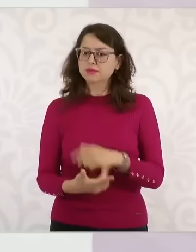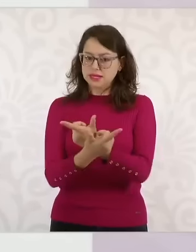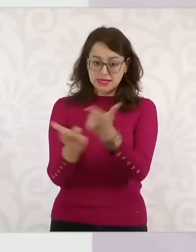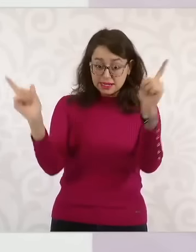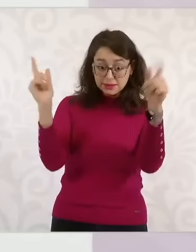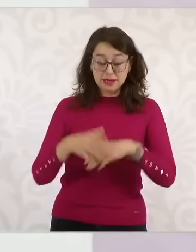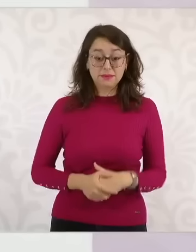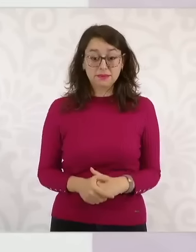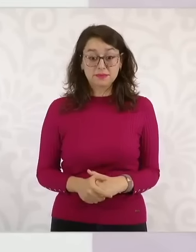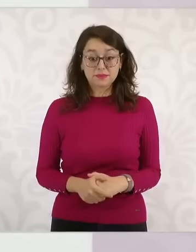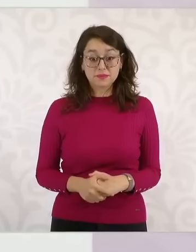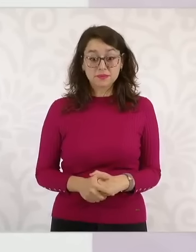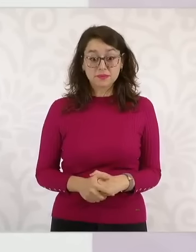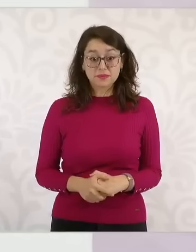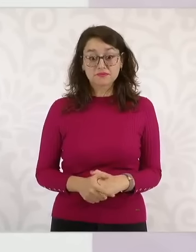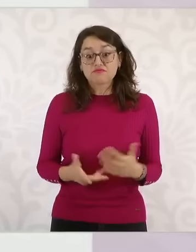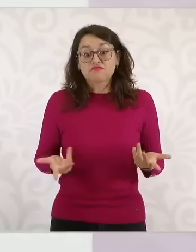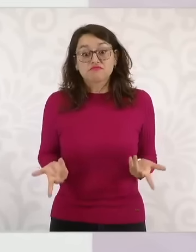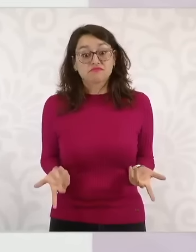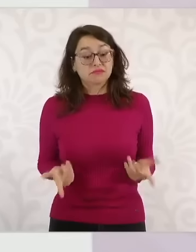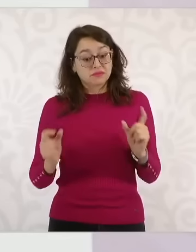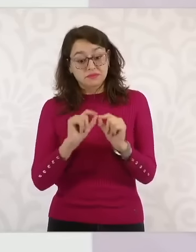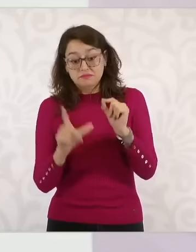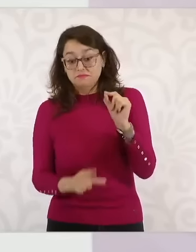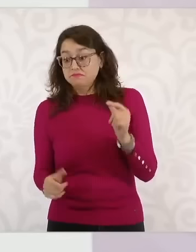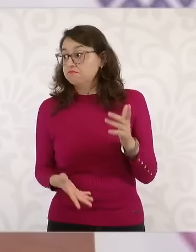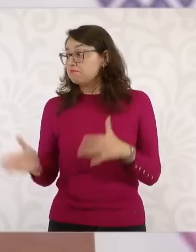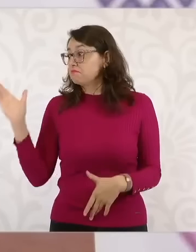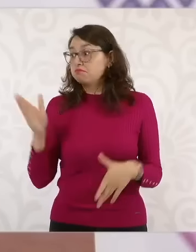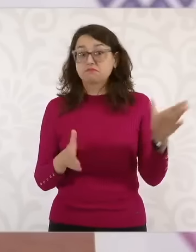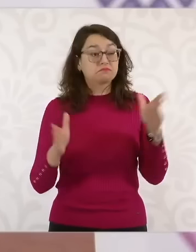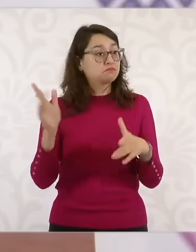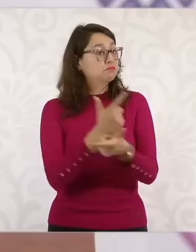libertades para moverse de un lugar a otro en nuestro país, ¿sí?